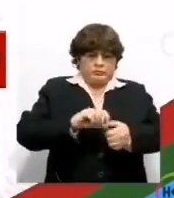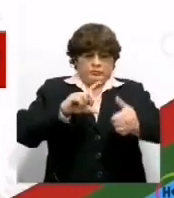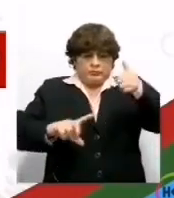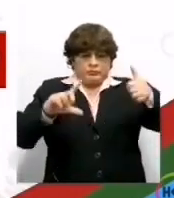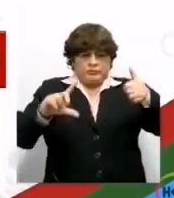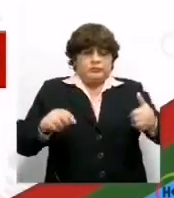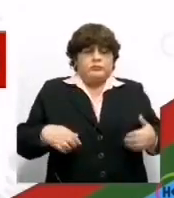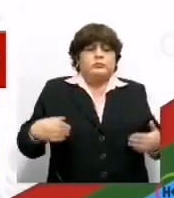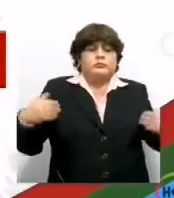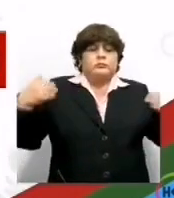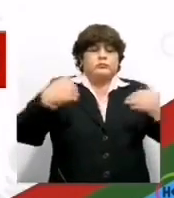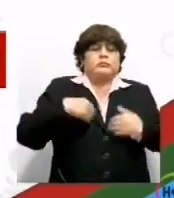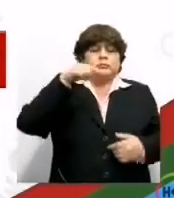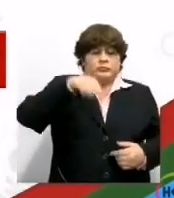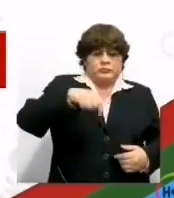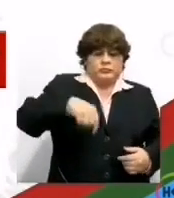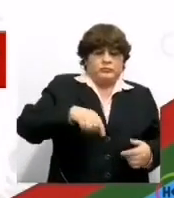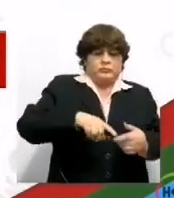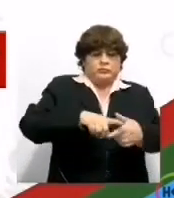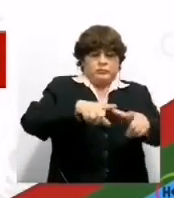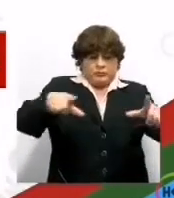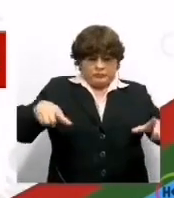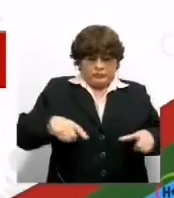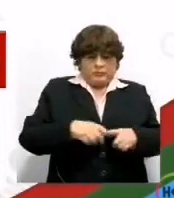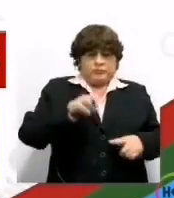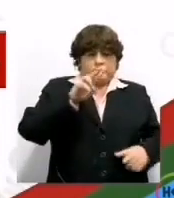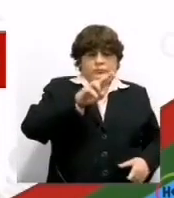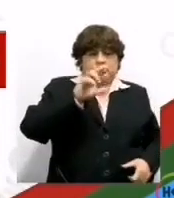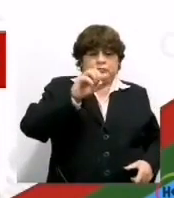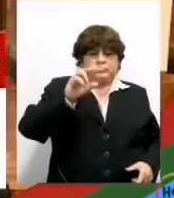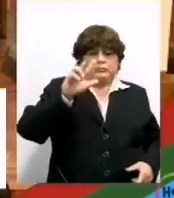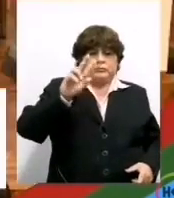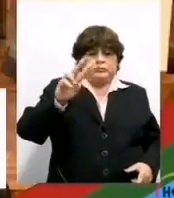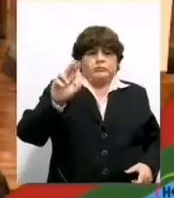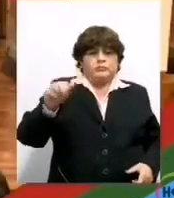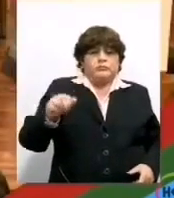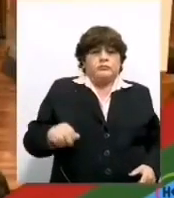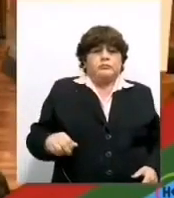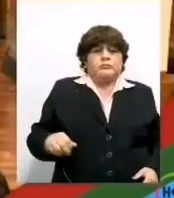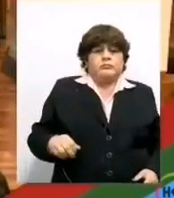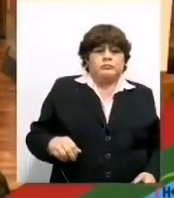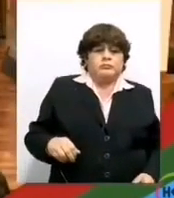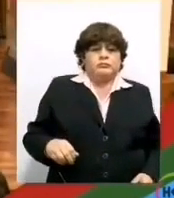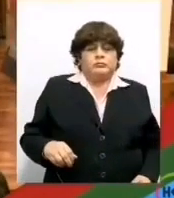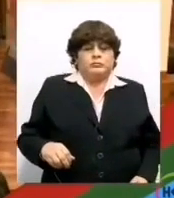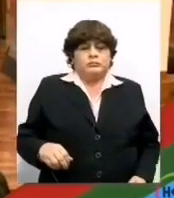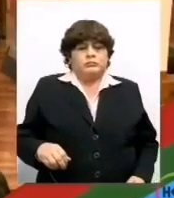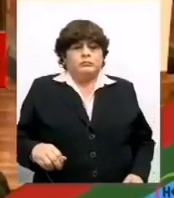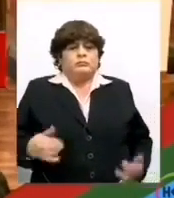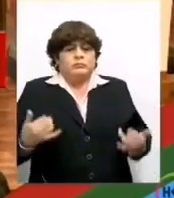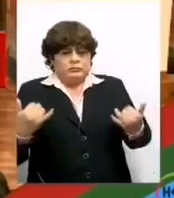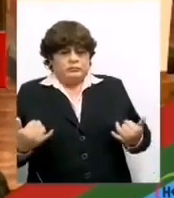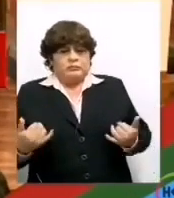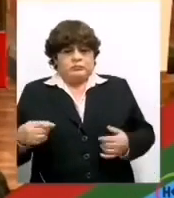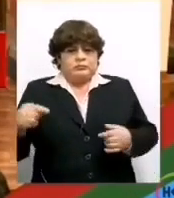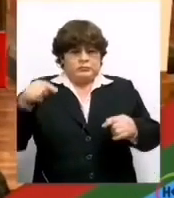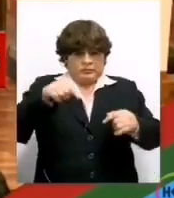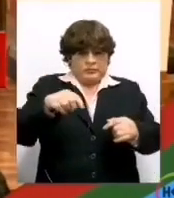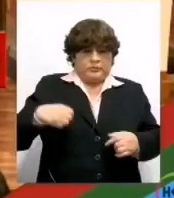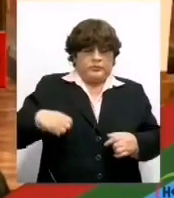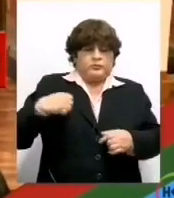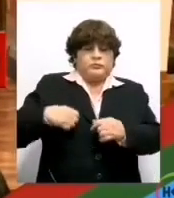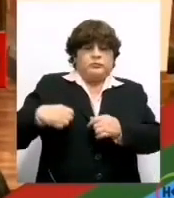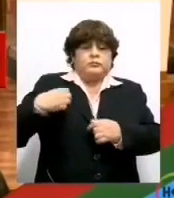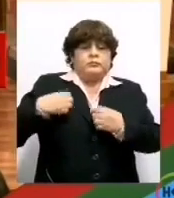tiene para el siguiente año para este importante centro poblado ahora el candidato de Alianza para el progreso